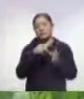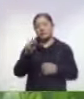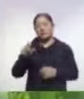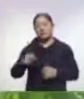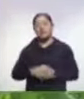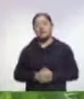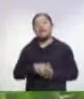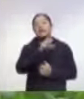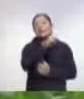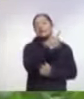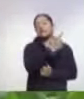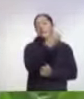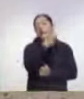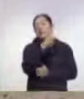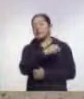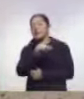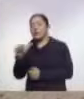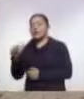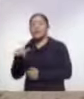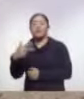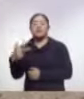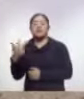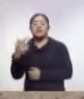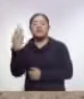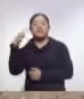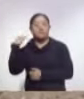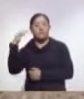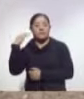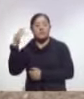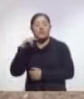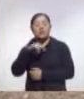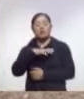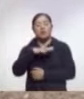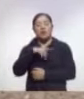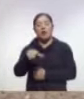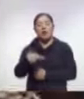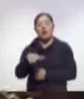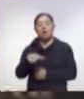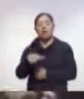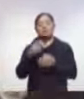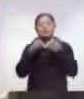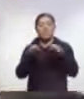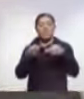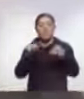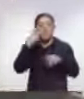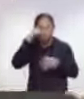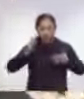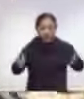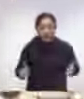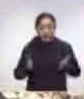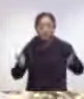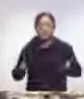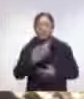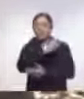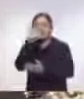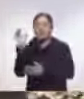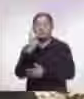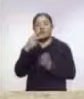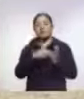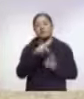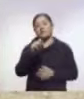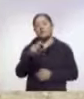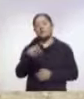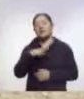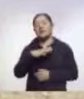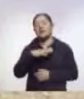Del 27 de enero al 13 de marzo, en Tlaxco estará abierta la ventanilla del Programa de Apoyo e Impulso al Sector Agrícola 2020, que otorga el